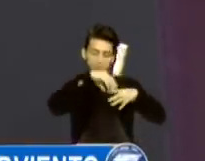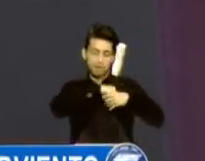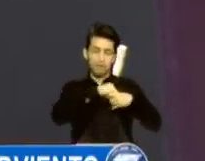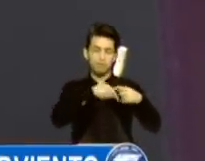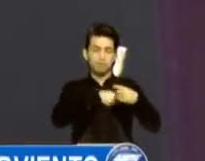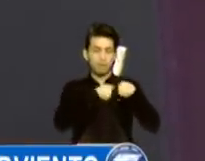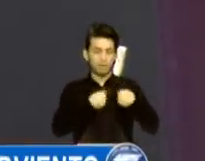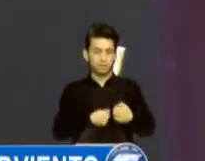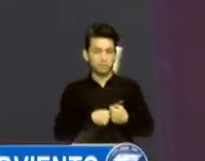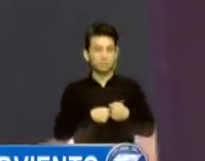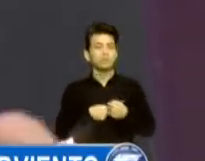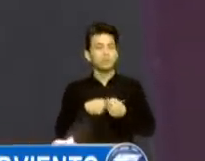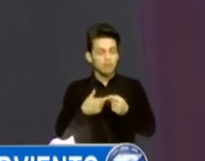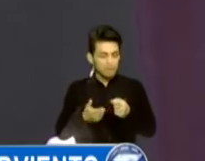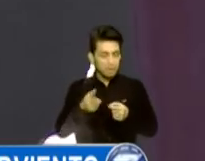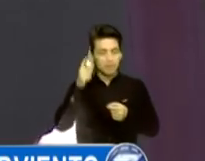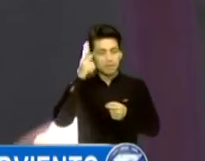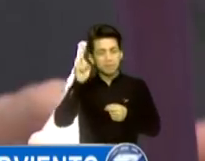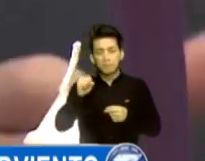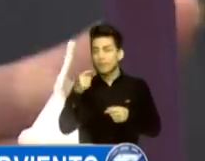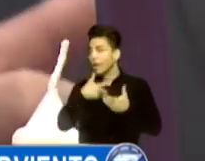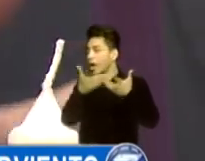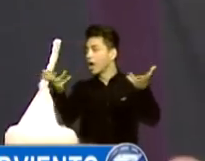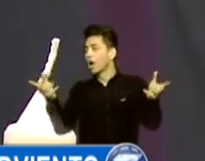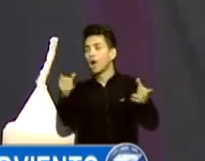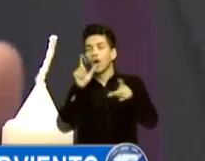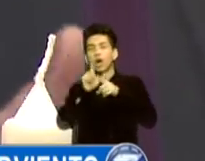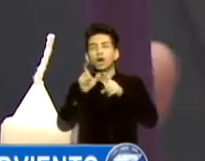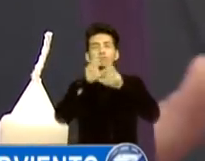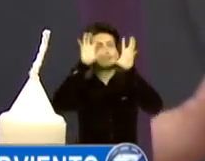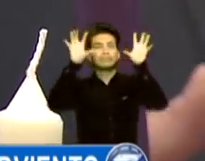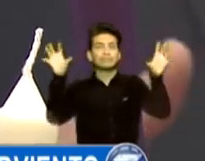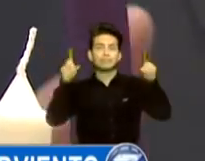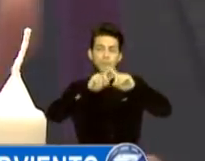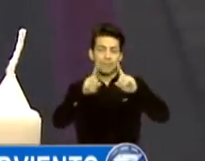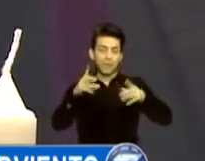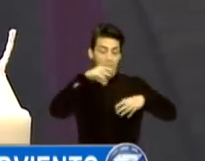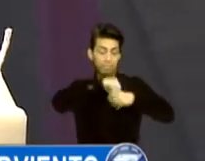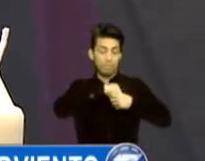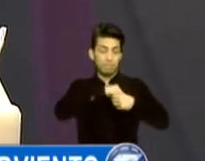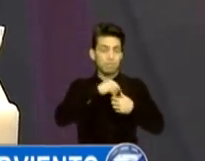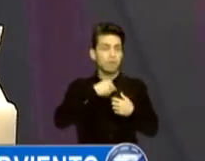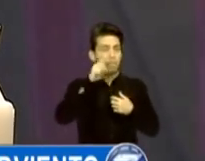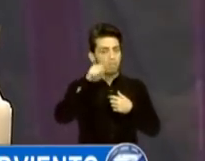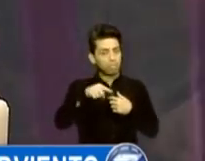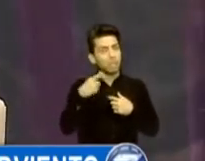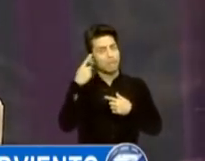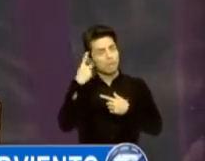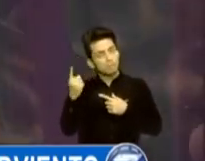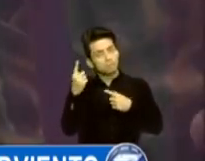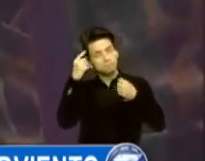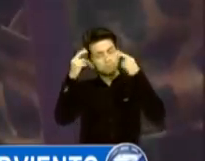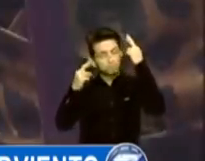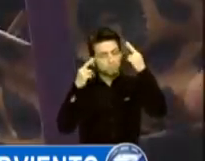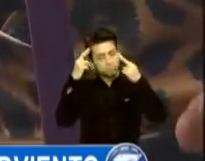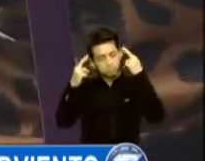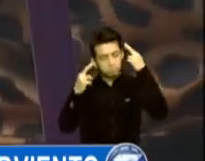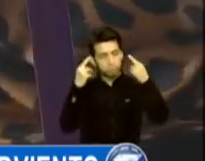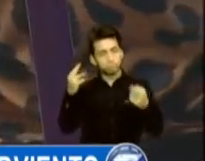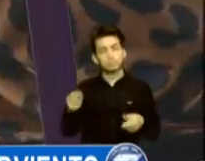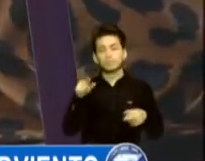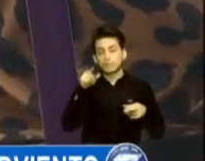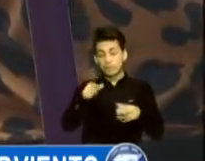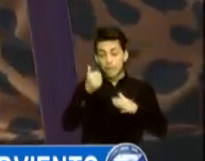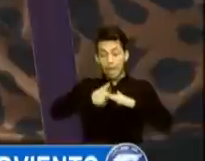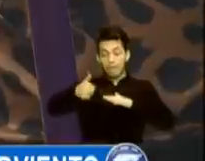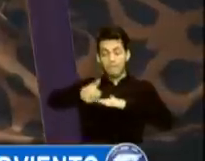en lo externo y realmente lo interno es lo que hay que trabajar en este tiempo. Pero este es un símbolo de unidad, es un símbolo de